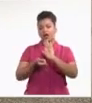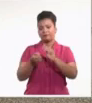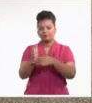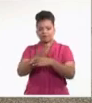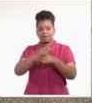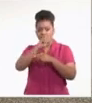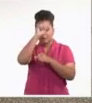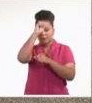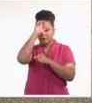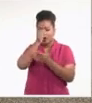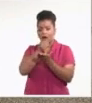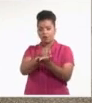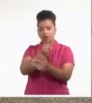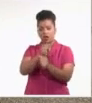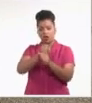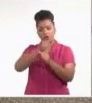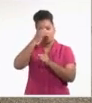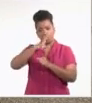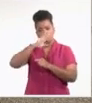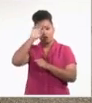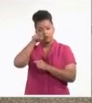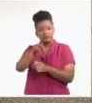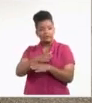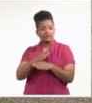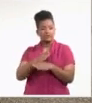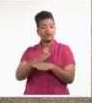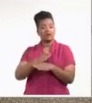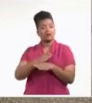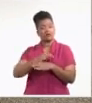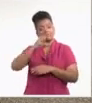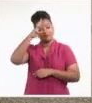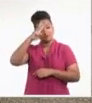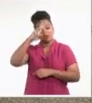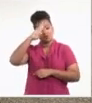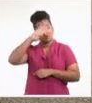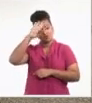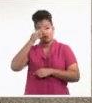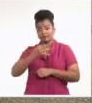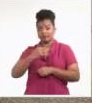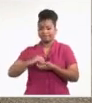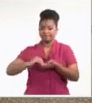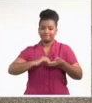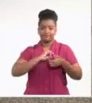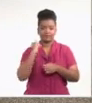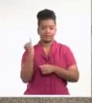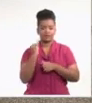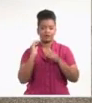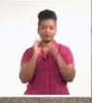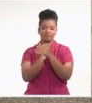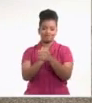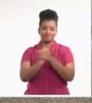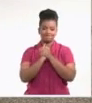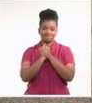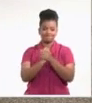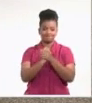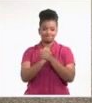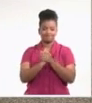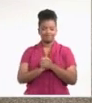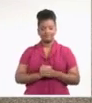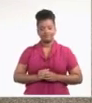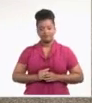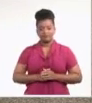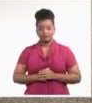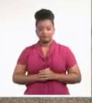apoyar las labores en el país. Muestra de la solidaridad internacional y de los fuertes lazos de hermandad entre los pueblos de México